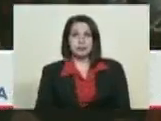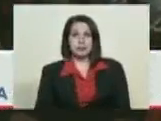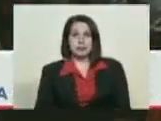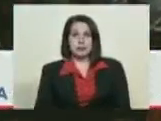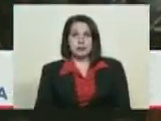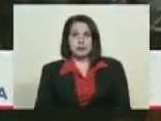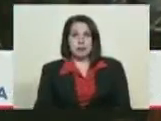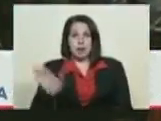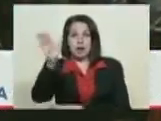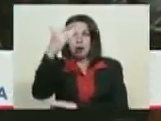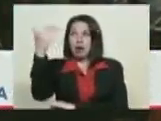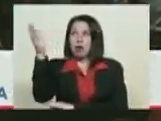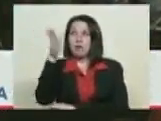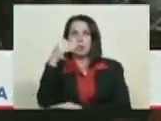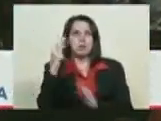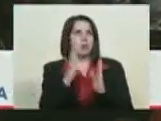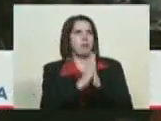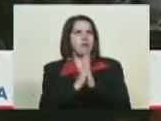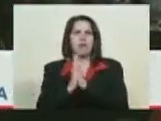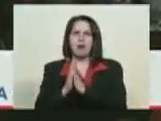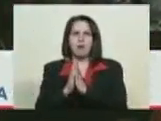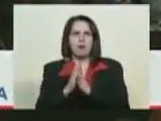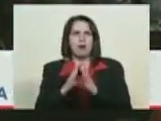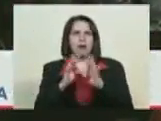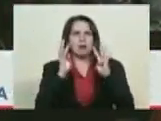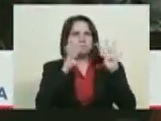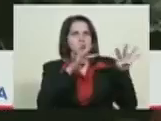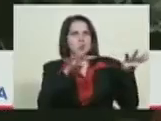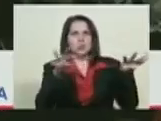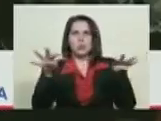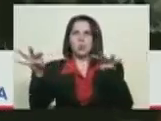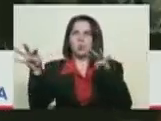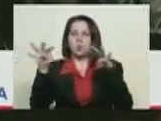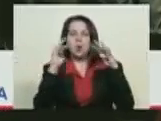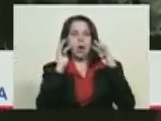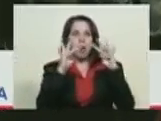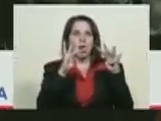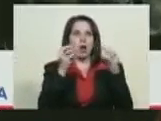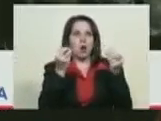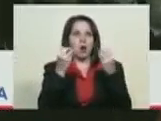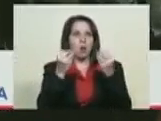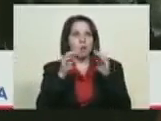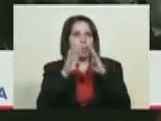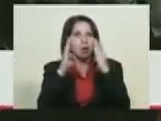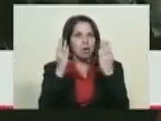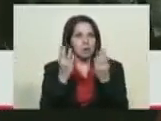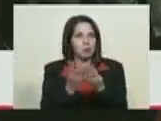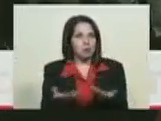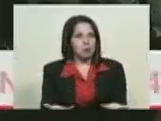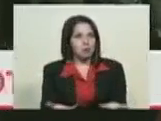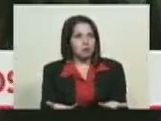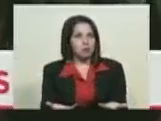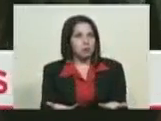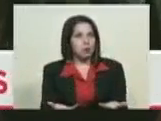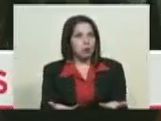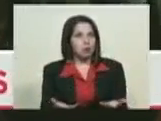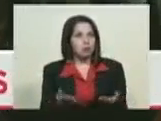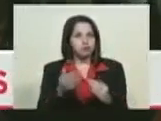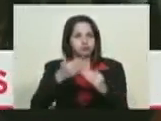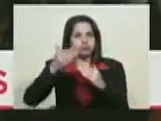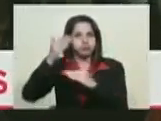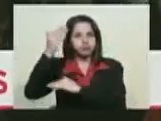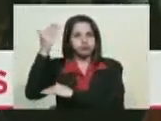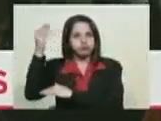Esas banderas, por favor, que no tapen, porque nos están viendo a través de esas cámaras en el mundo entero. Vamos a ponerla más a la